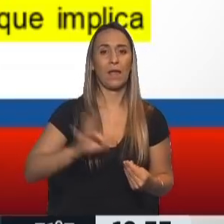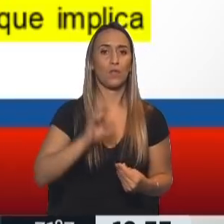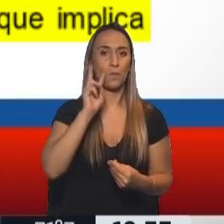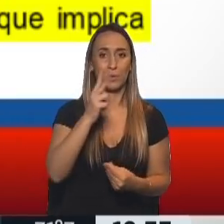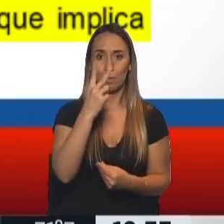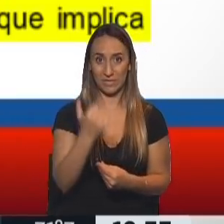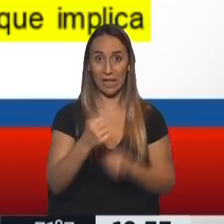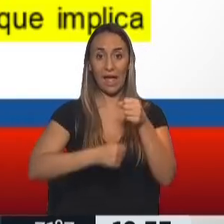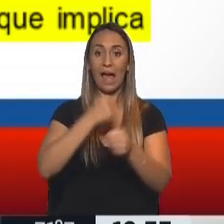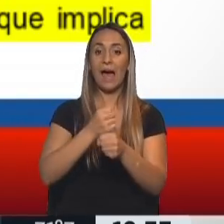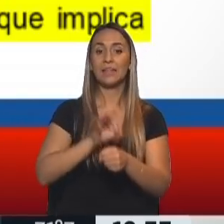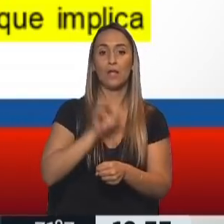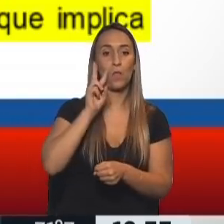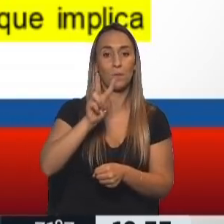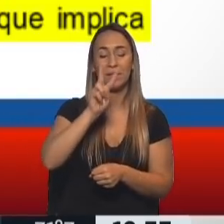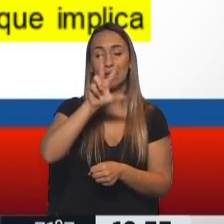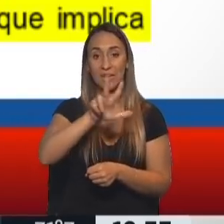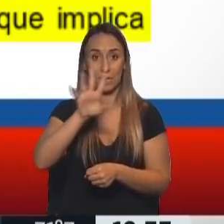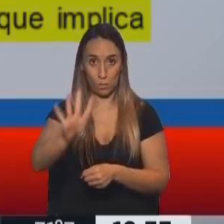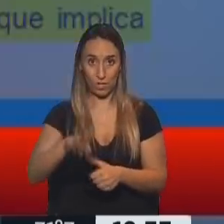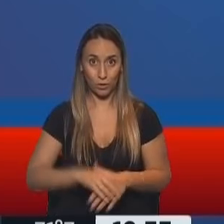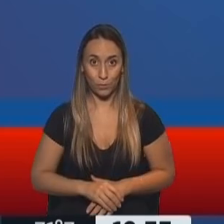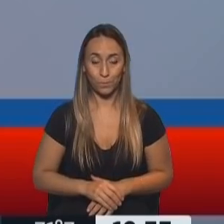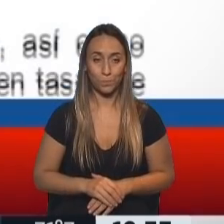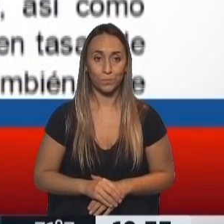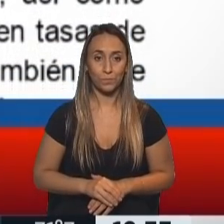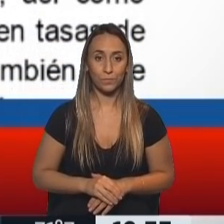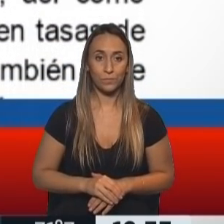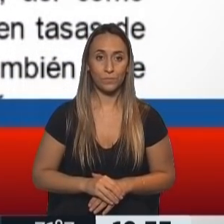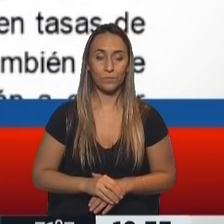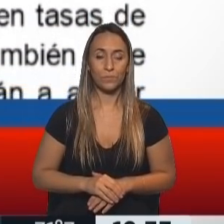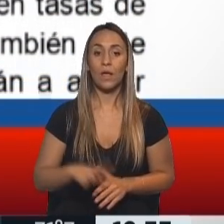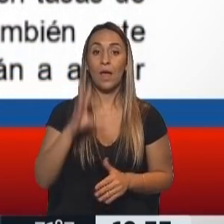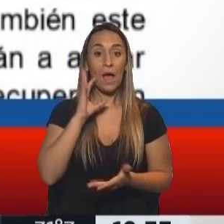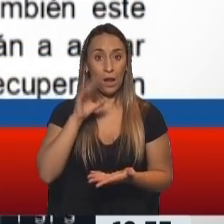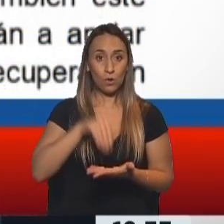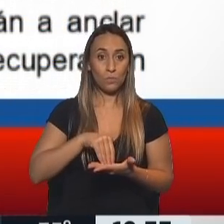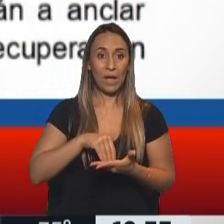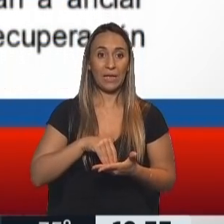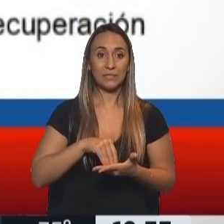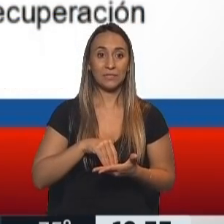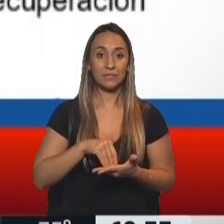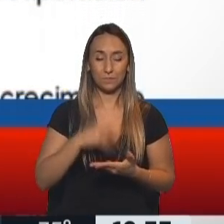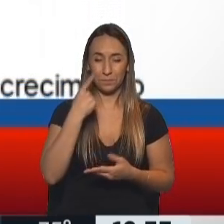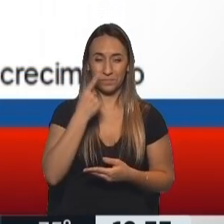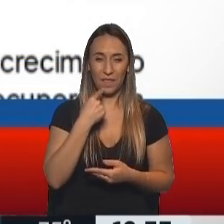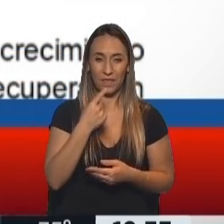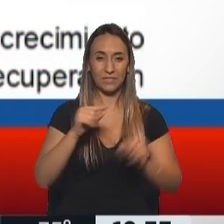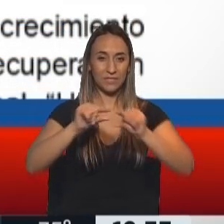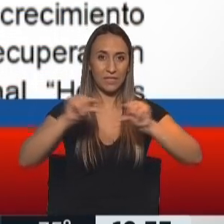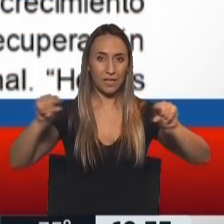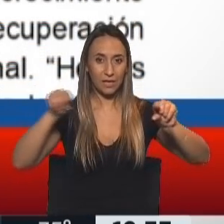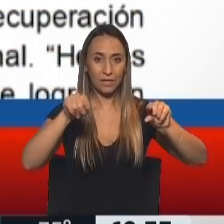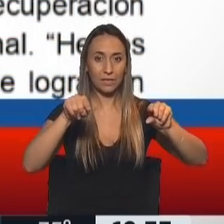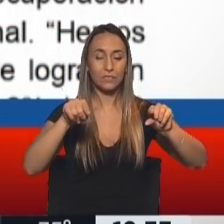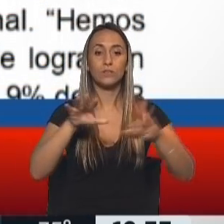hasta 2034. Tenemos un poco más del comunicado para seguir repasando. Fíjate, habla un poco de la